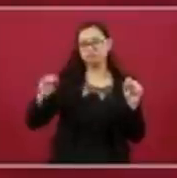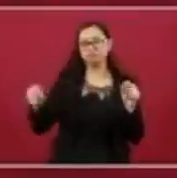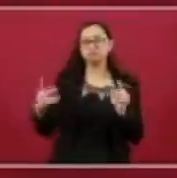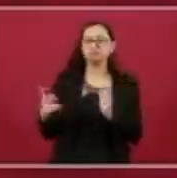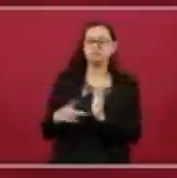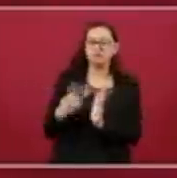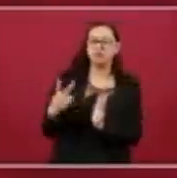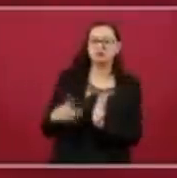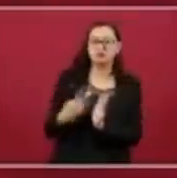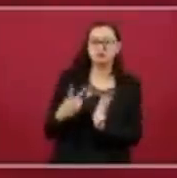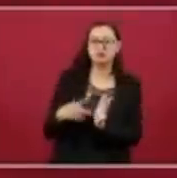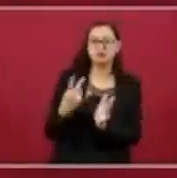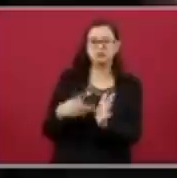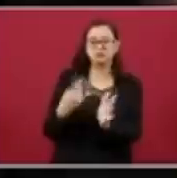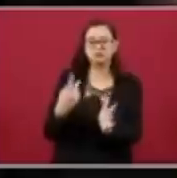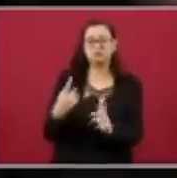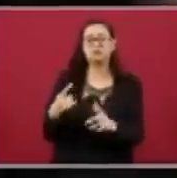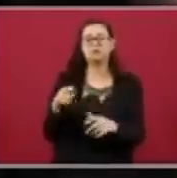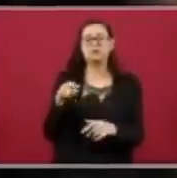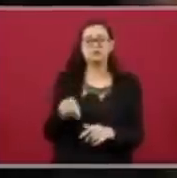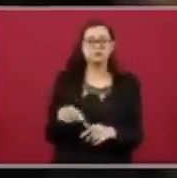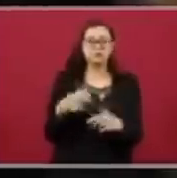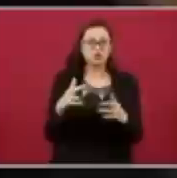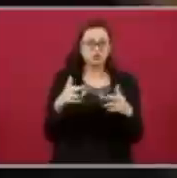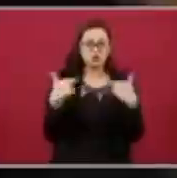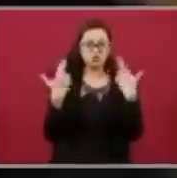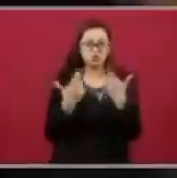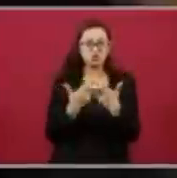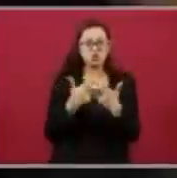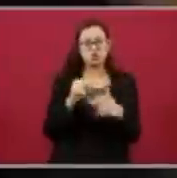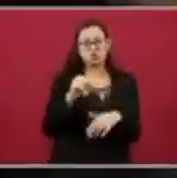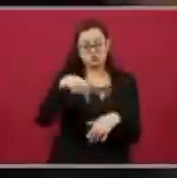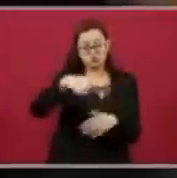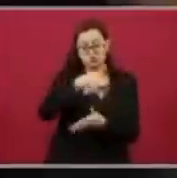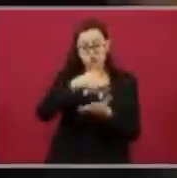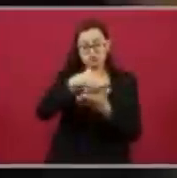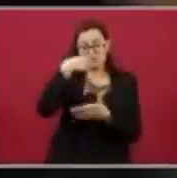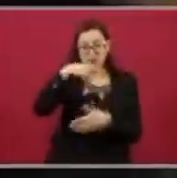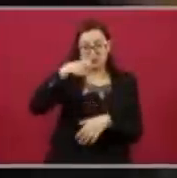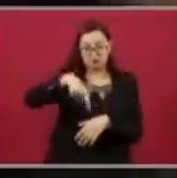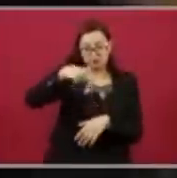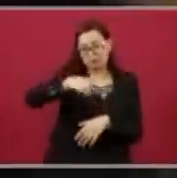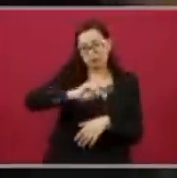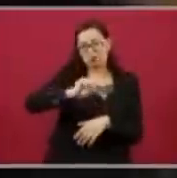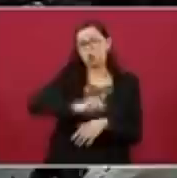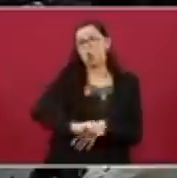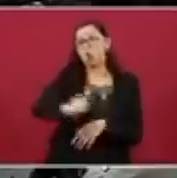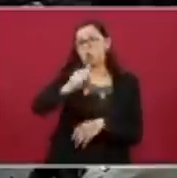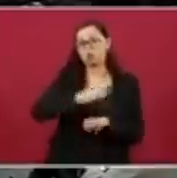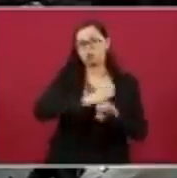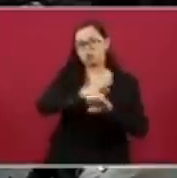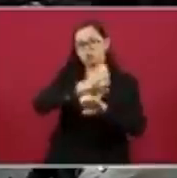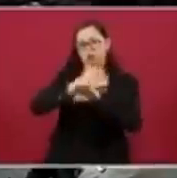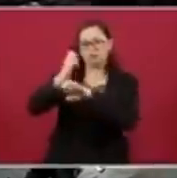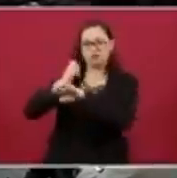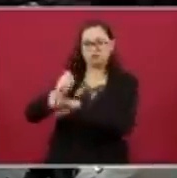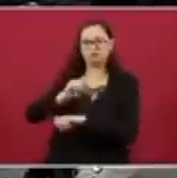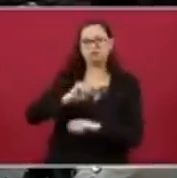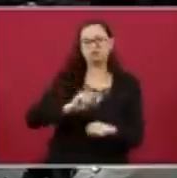Periódicamente vamos a tener estas reuniones fuera de la Ciudad de México, y